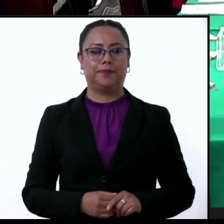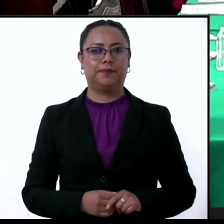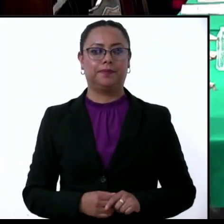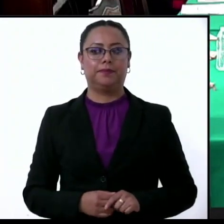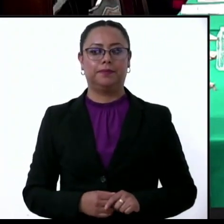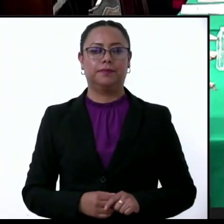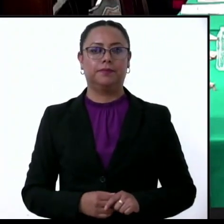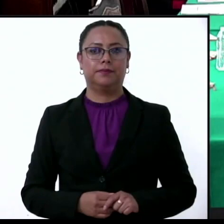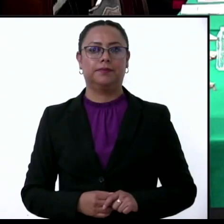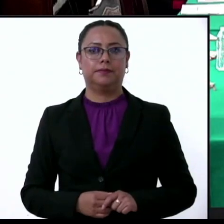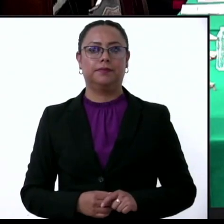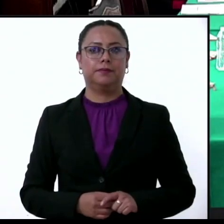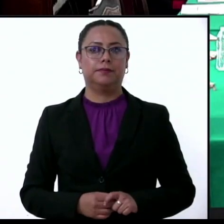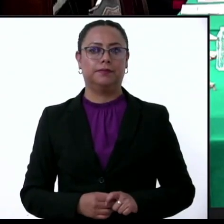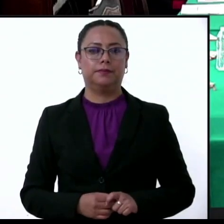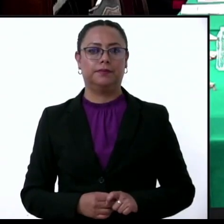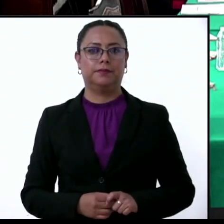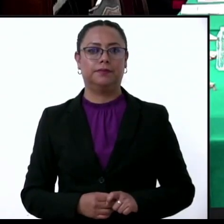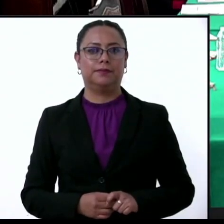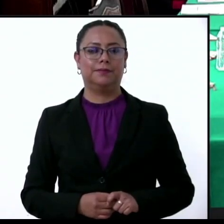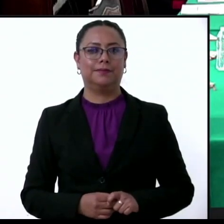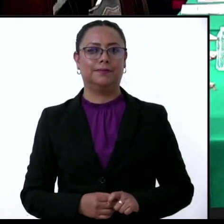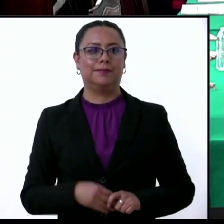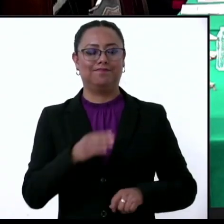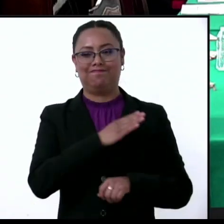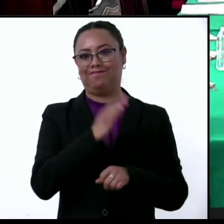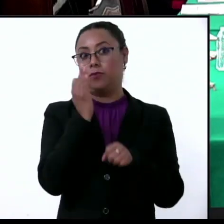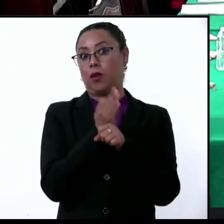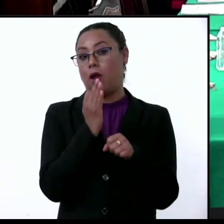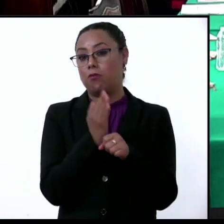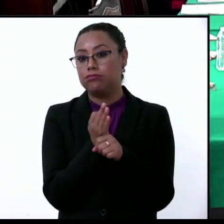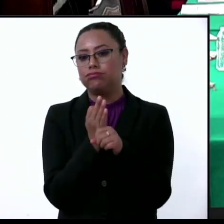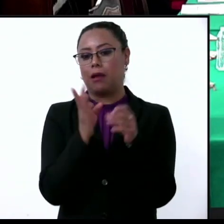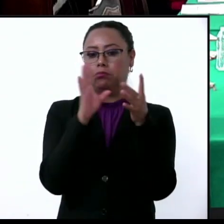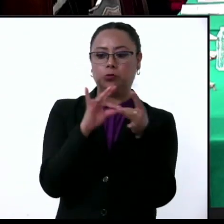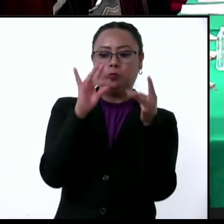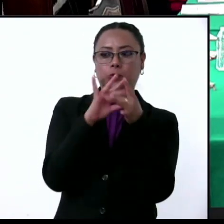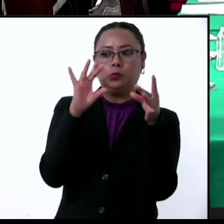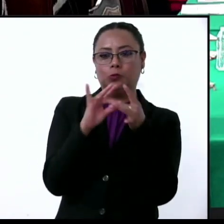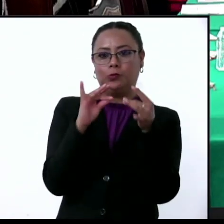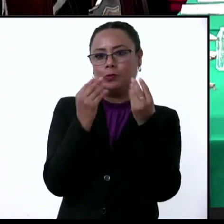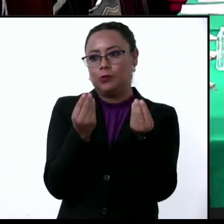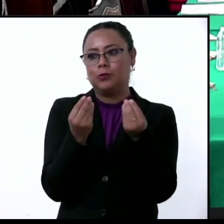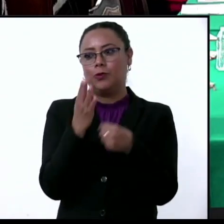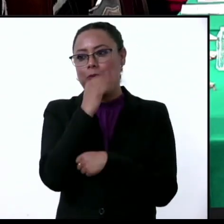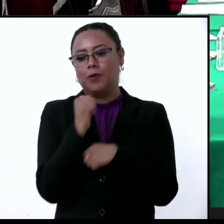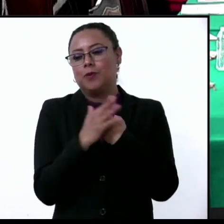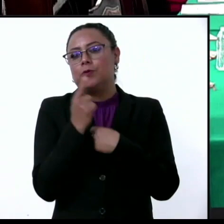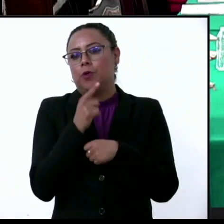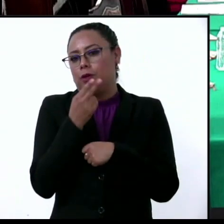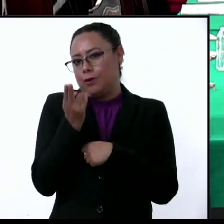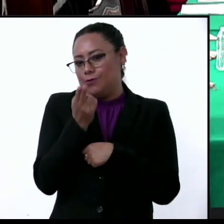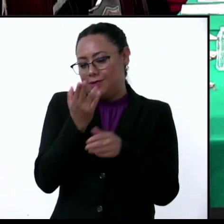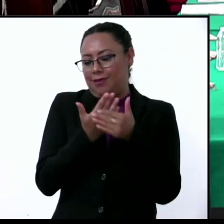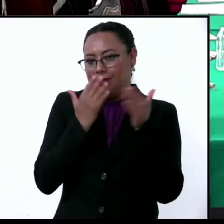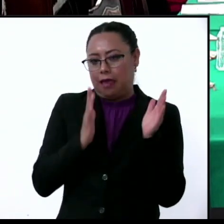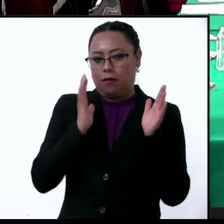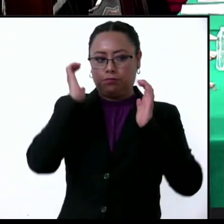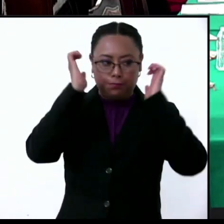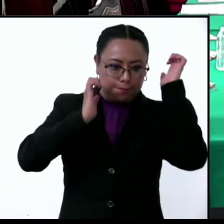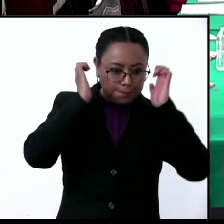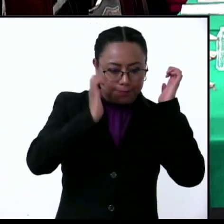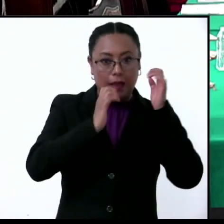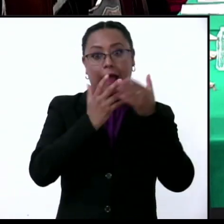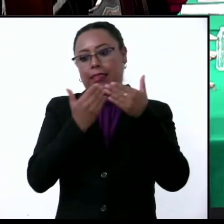Bueno, pues hay poco que decir realmente después de toda la exposición, de todas las preguntas, de todas las